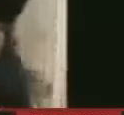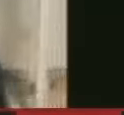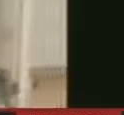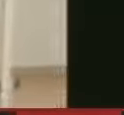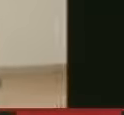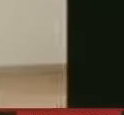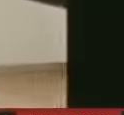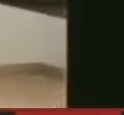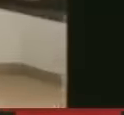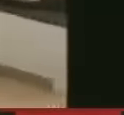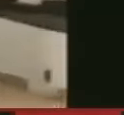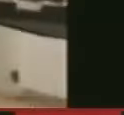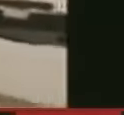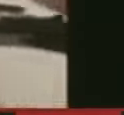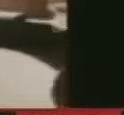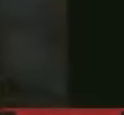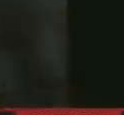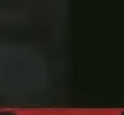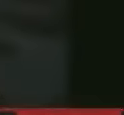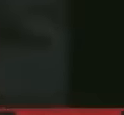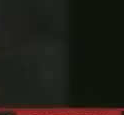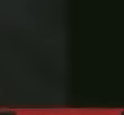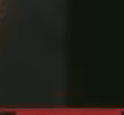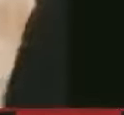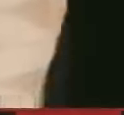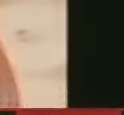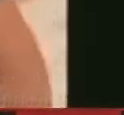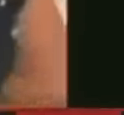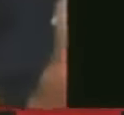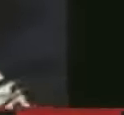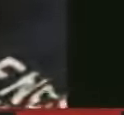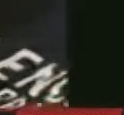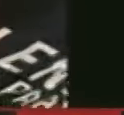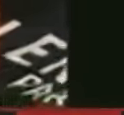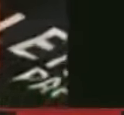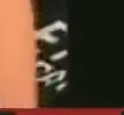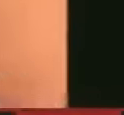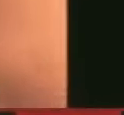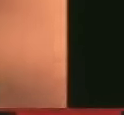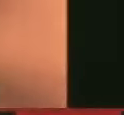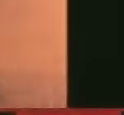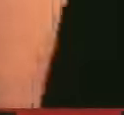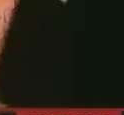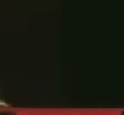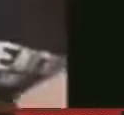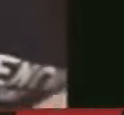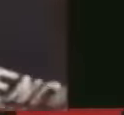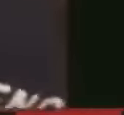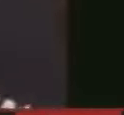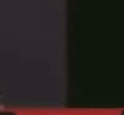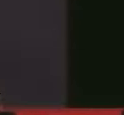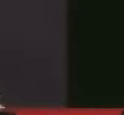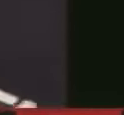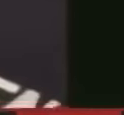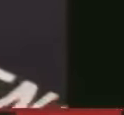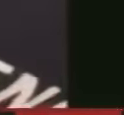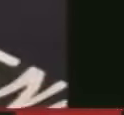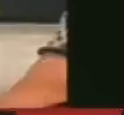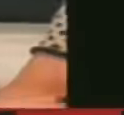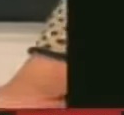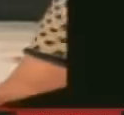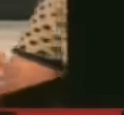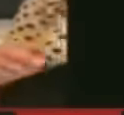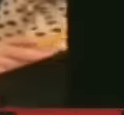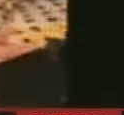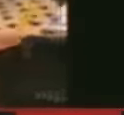fue el homicidio de suicidio, pero es que hay otras hipótesis. Que fue previamente asesinado